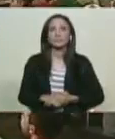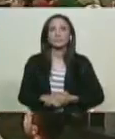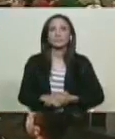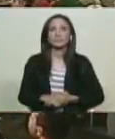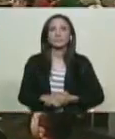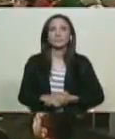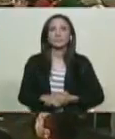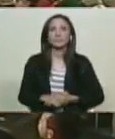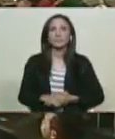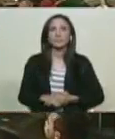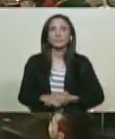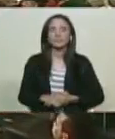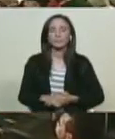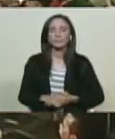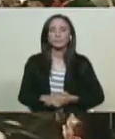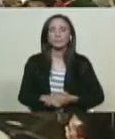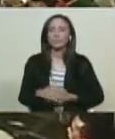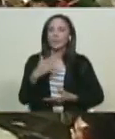Gracias a quién.